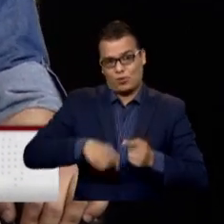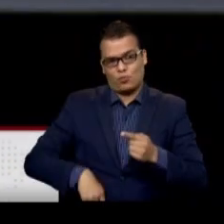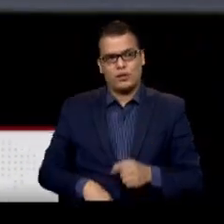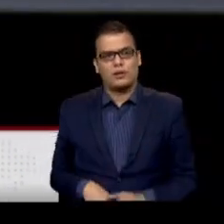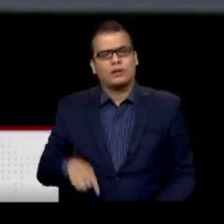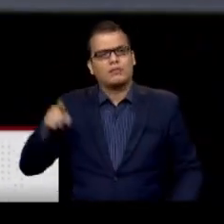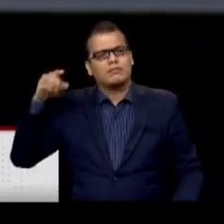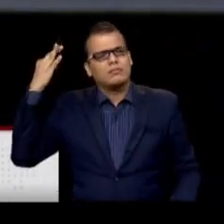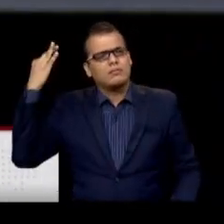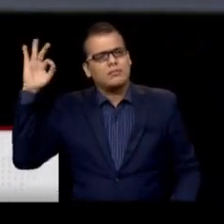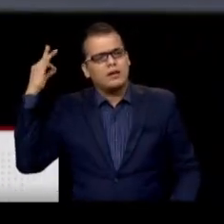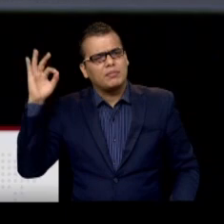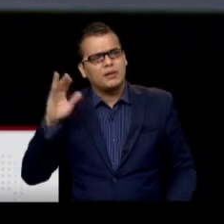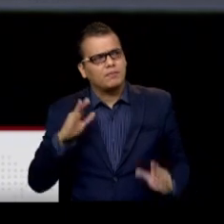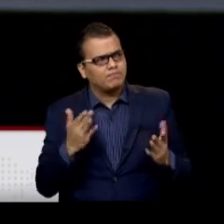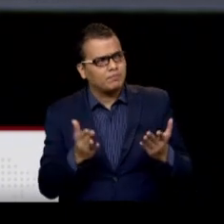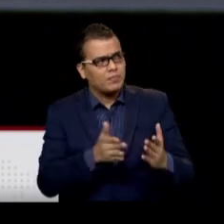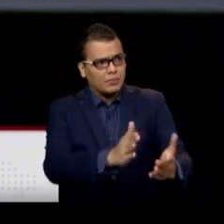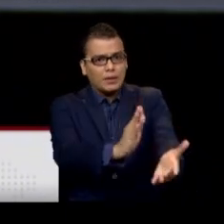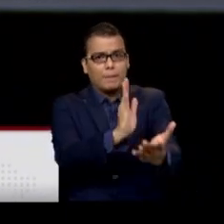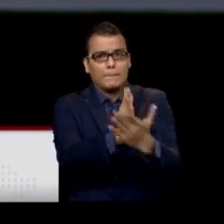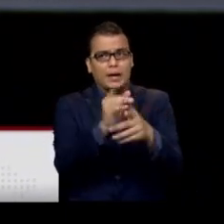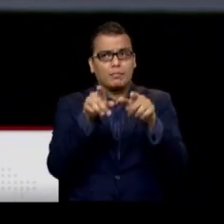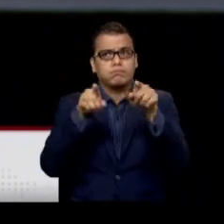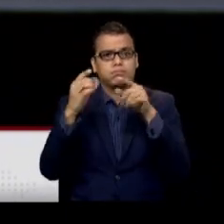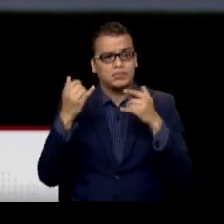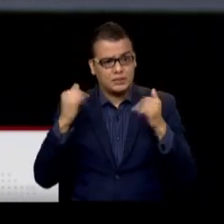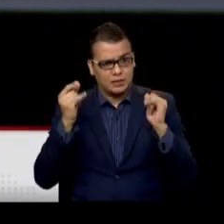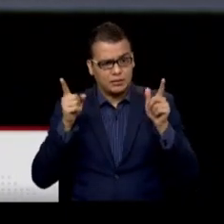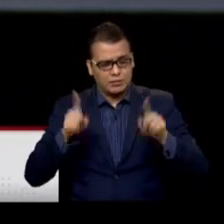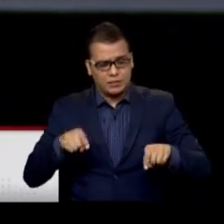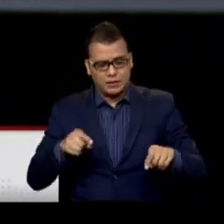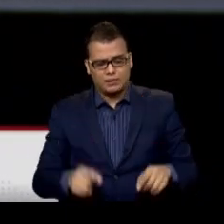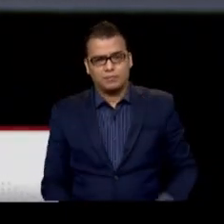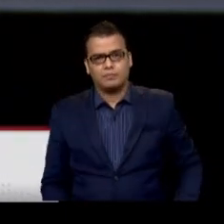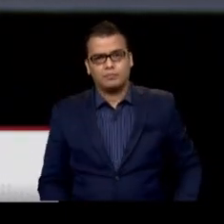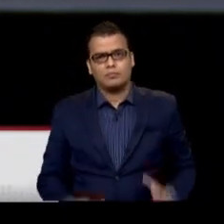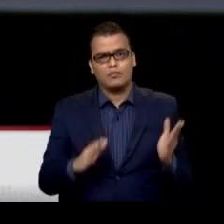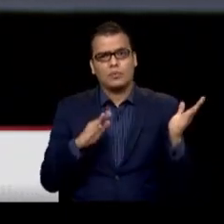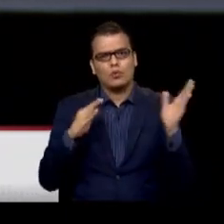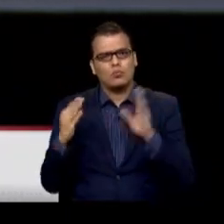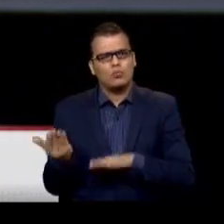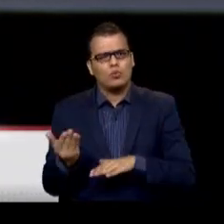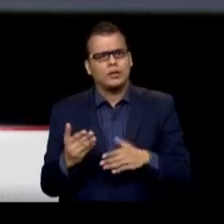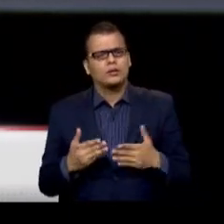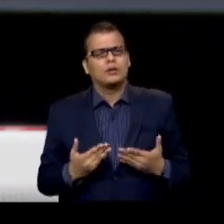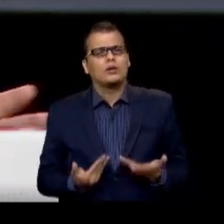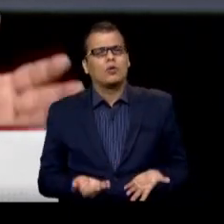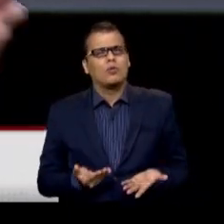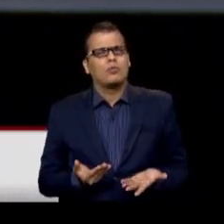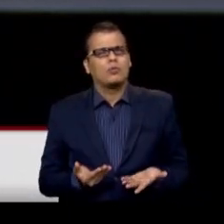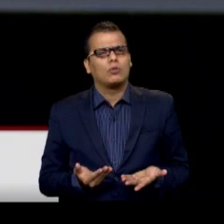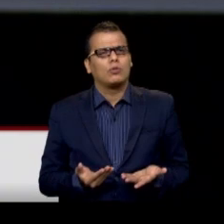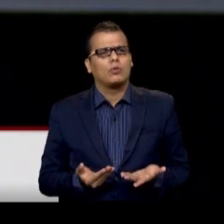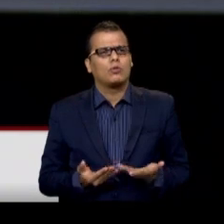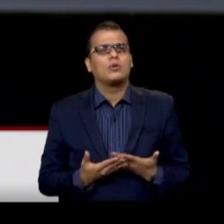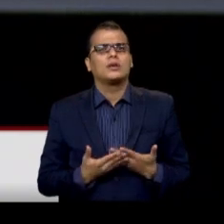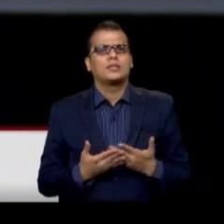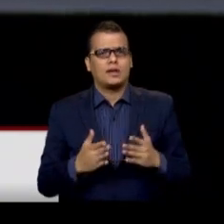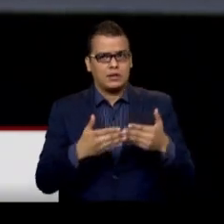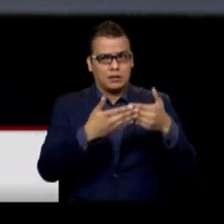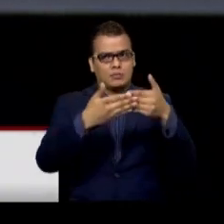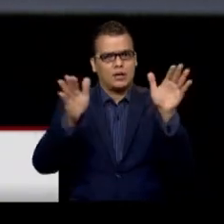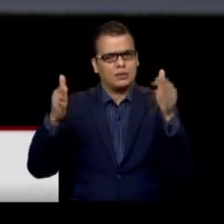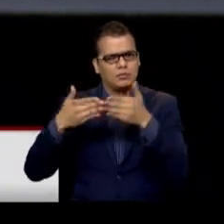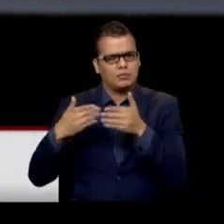como Palmira, doctora, donde también se ha registrado casos, fallecimientos, ¿cómo está el tema después del regreso de